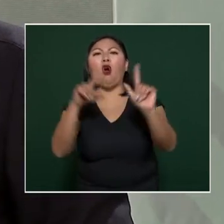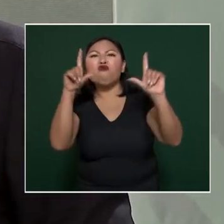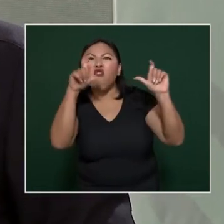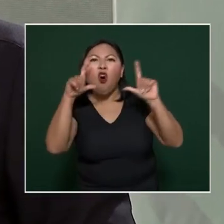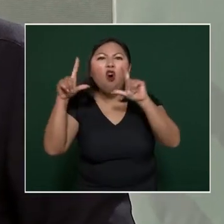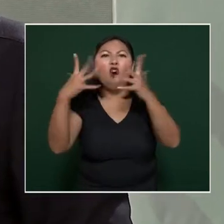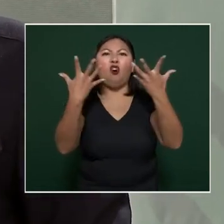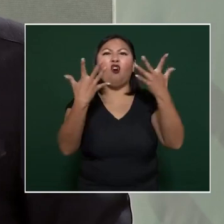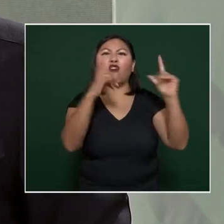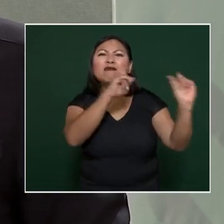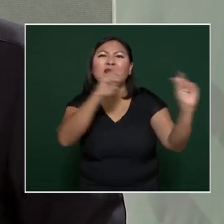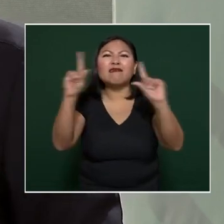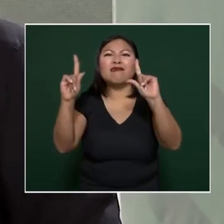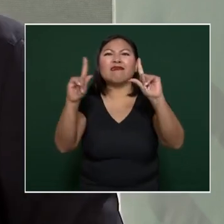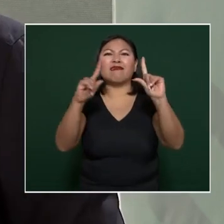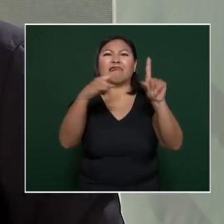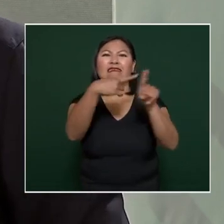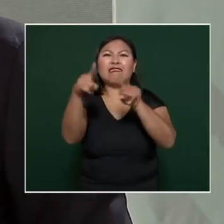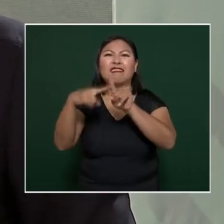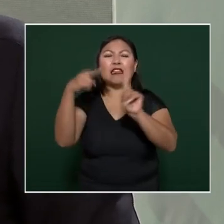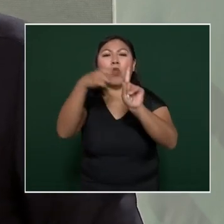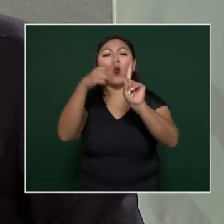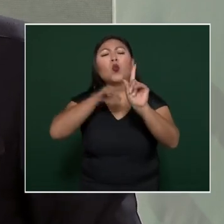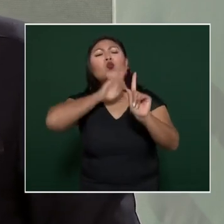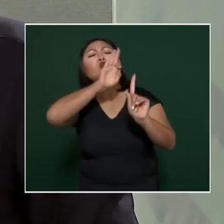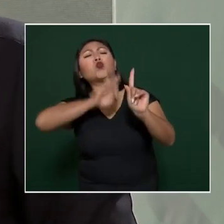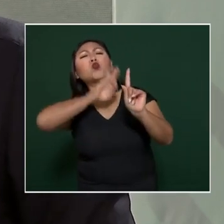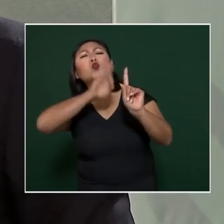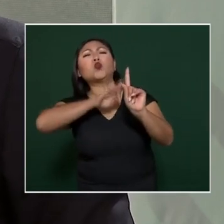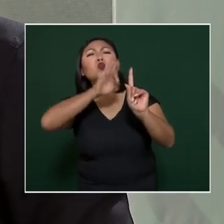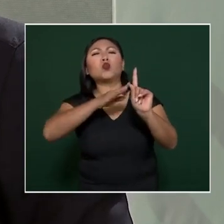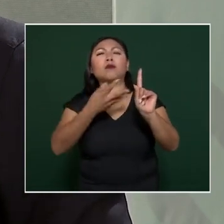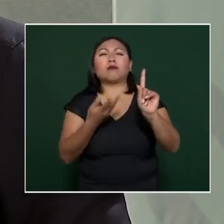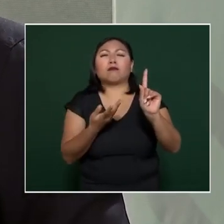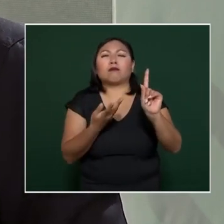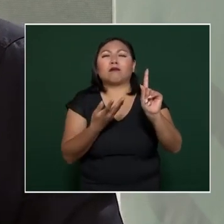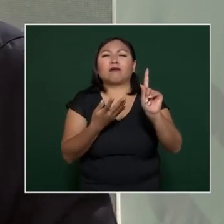detergente un maestro limpio